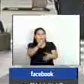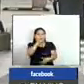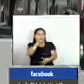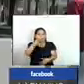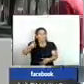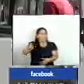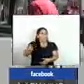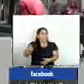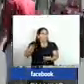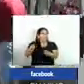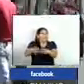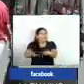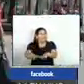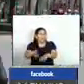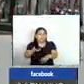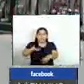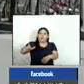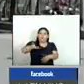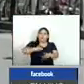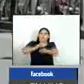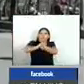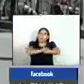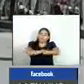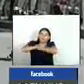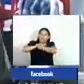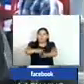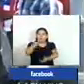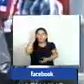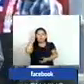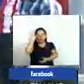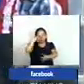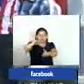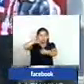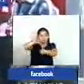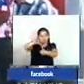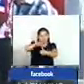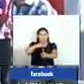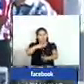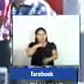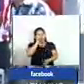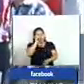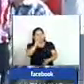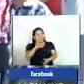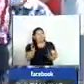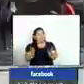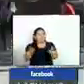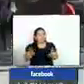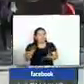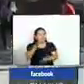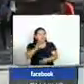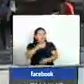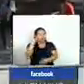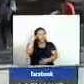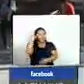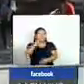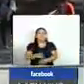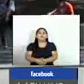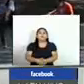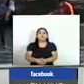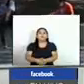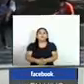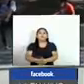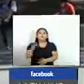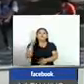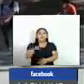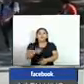pero es importante que nos unamos para sacar adelante a centroamérica quiero hacer referencia a algo muy importante y es que por ejemplo hoy la